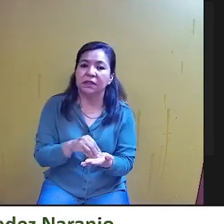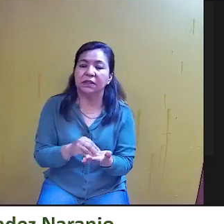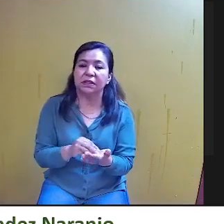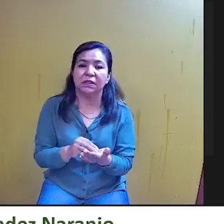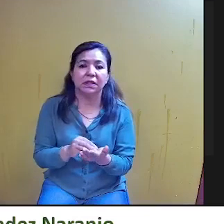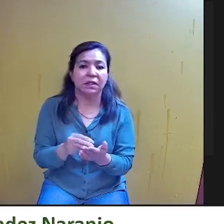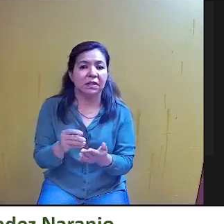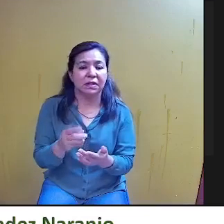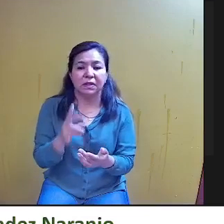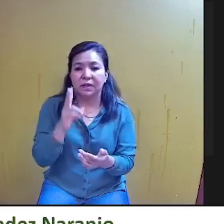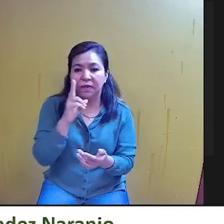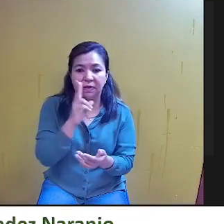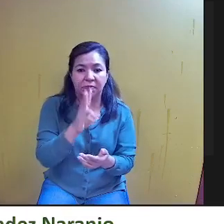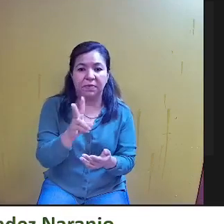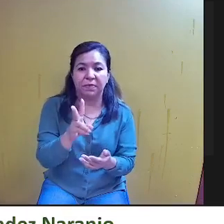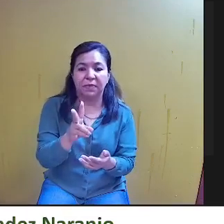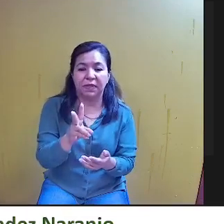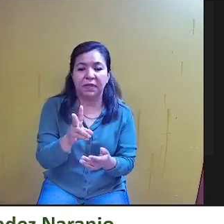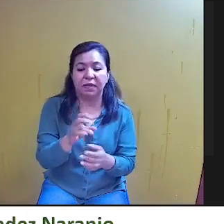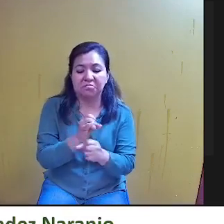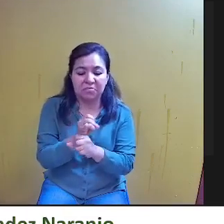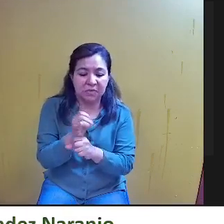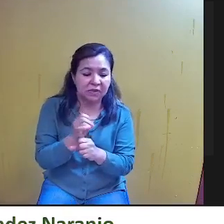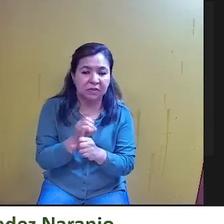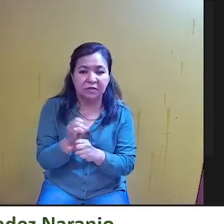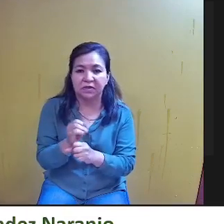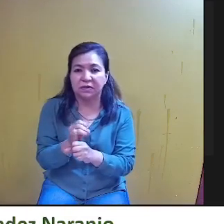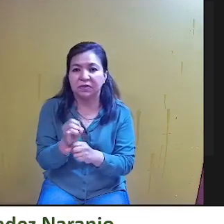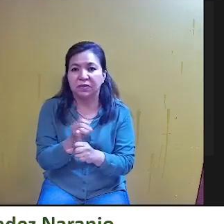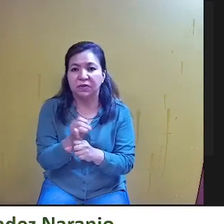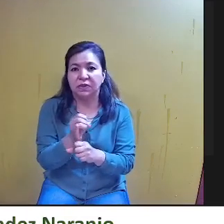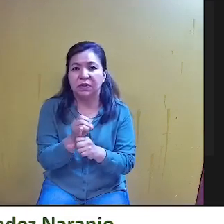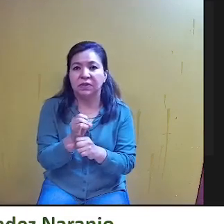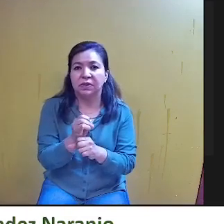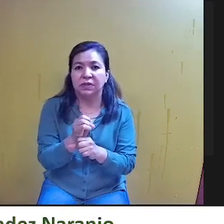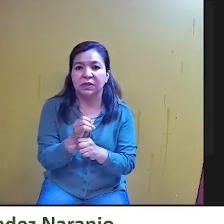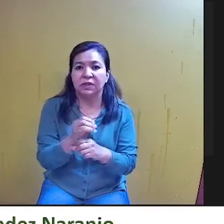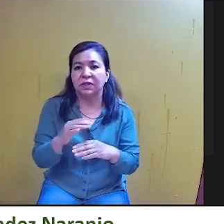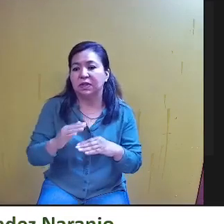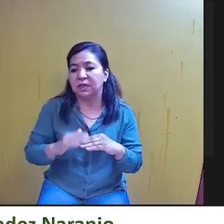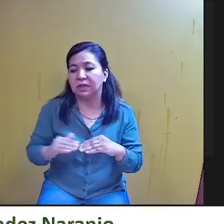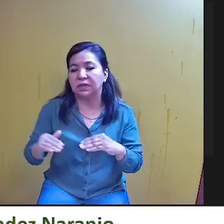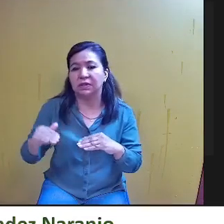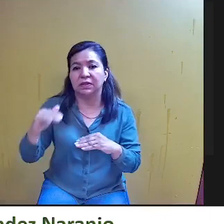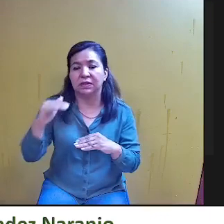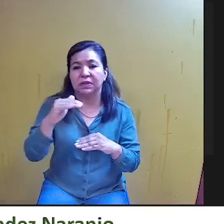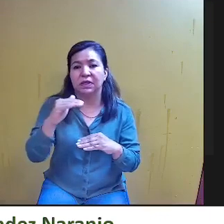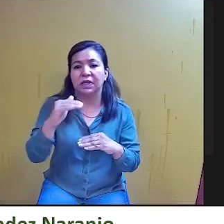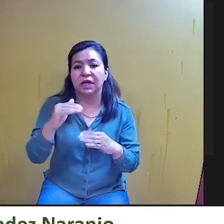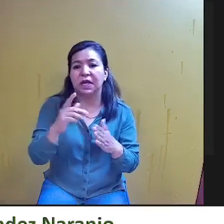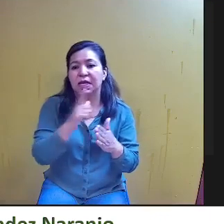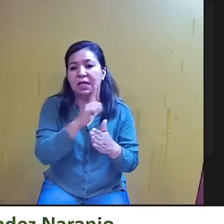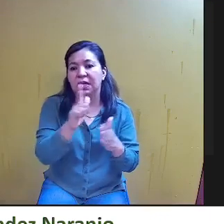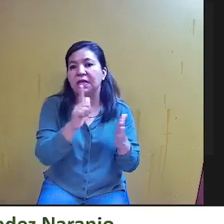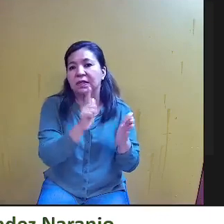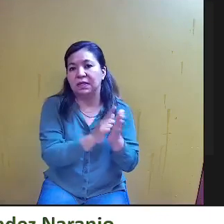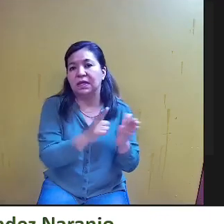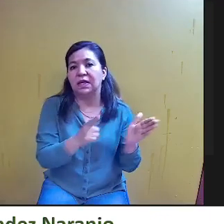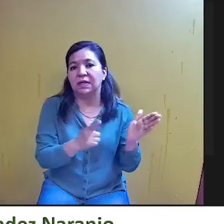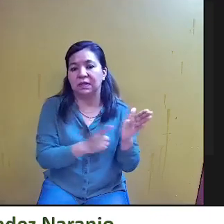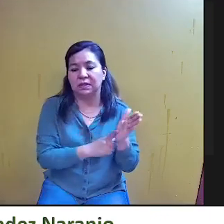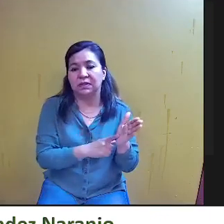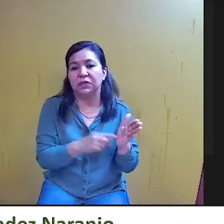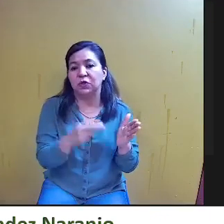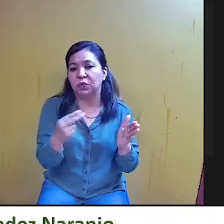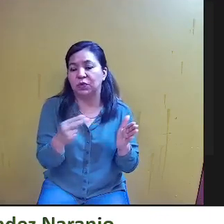manera restrictiva, esto es, que no amplifique su alcance respecto de supuestos que no estén expresamente establecidos en la norma, ello aun